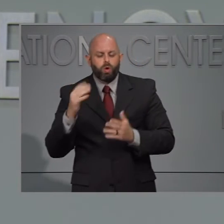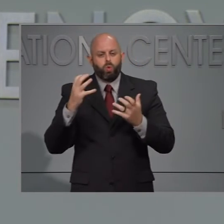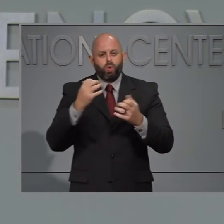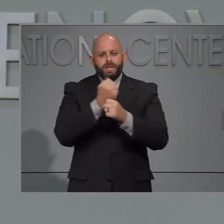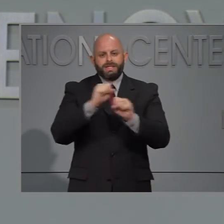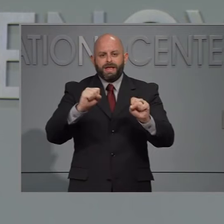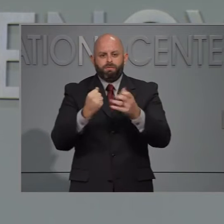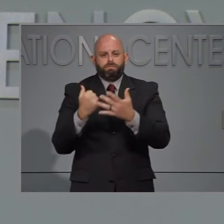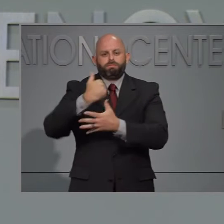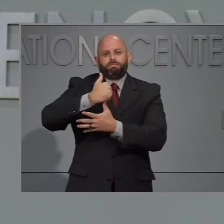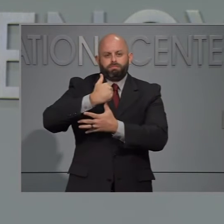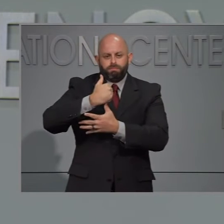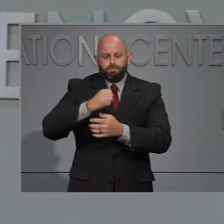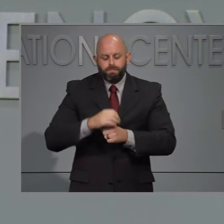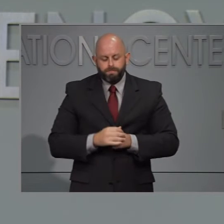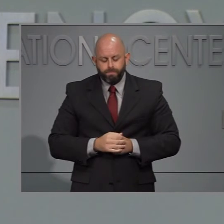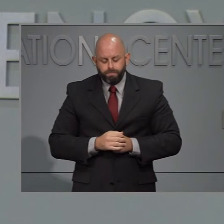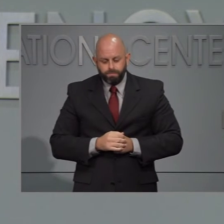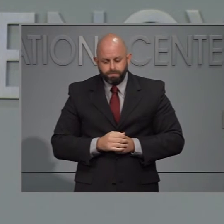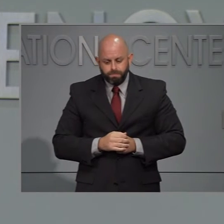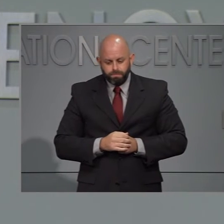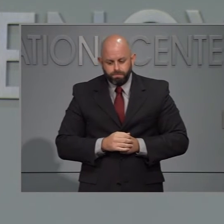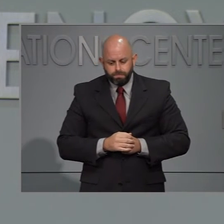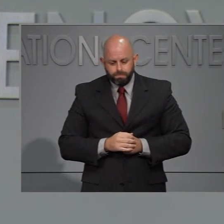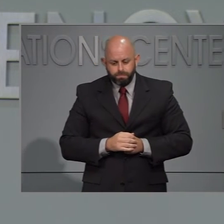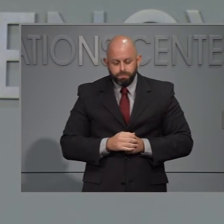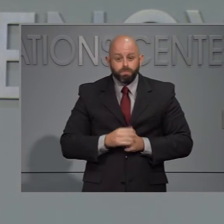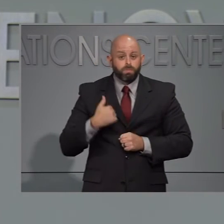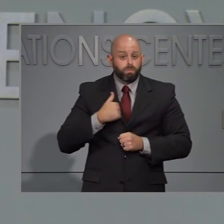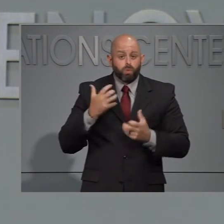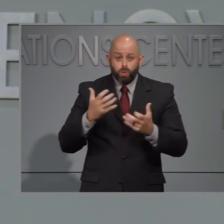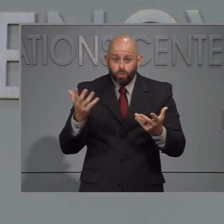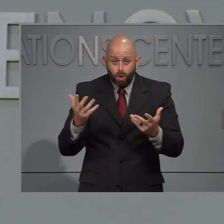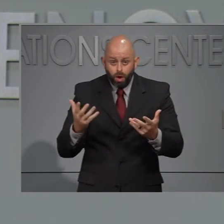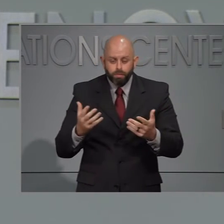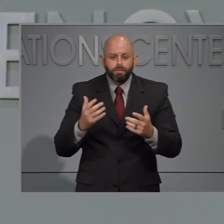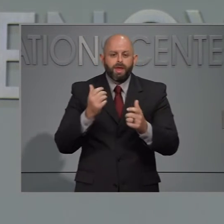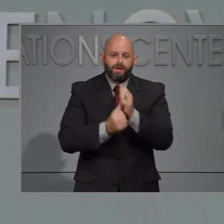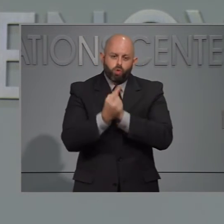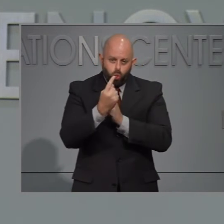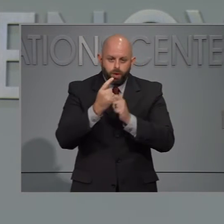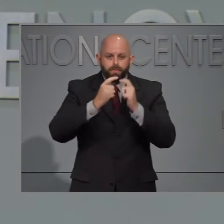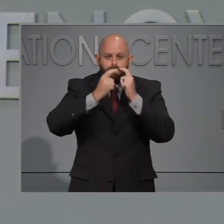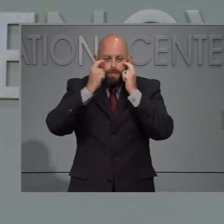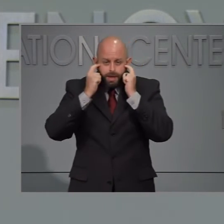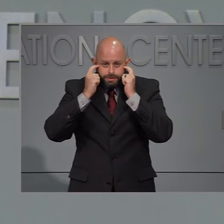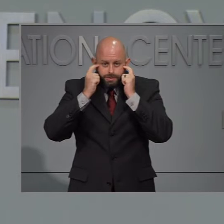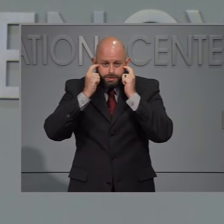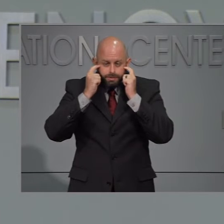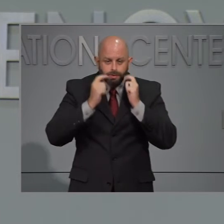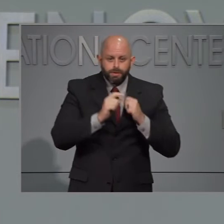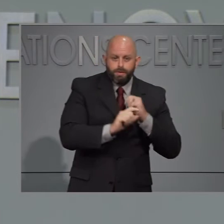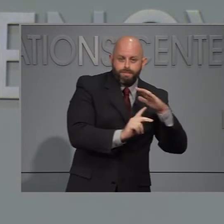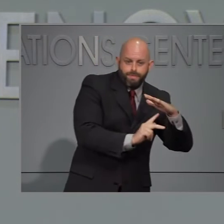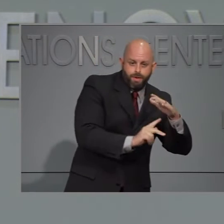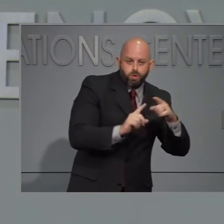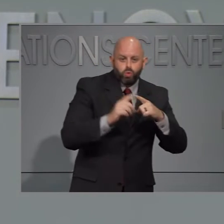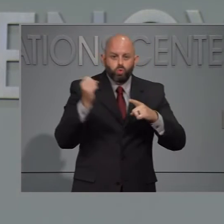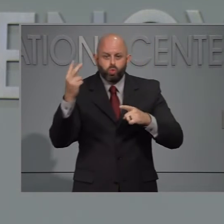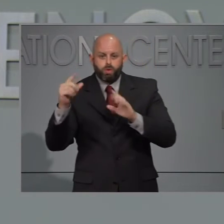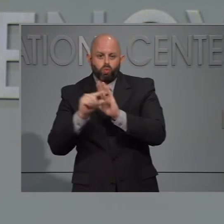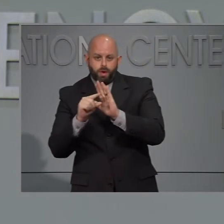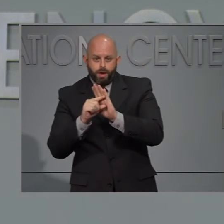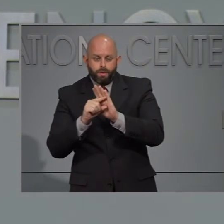Entonces, lo que significa es de que queríamos todos se pusieran cubrebocas del K hasta el 12, personal, maestros